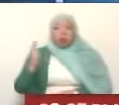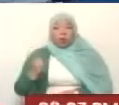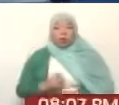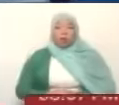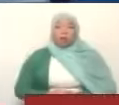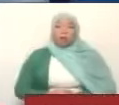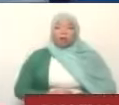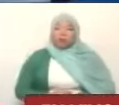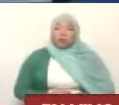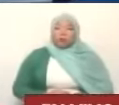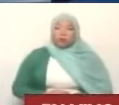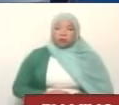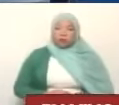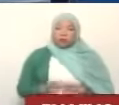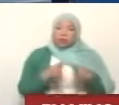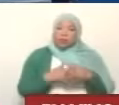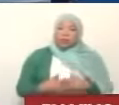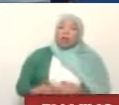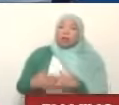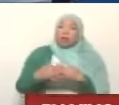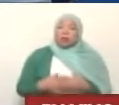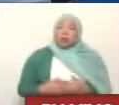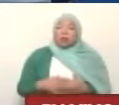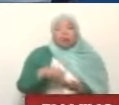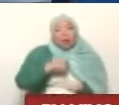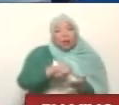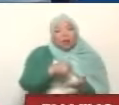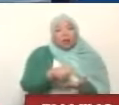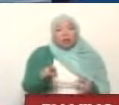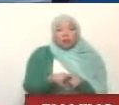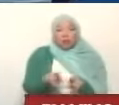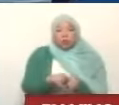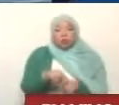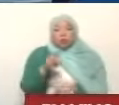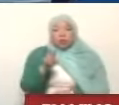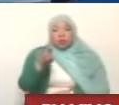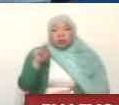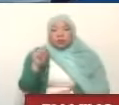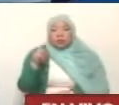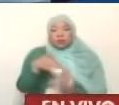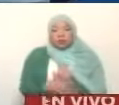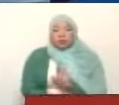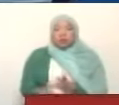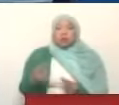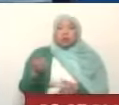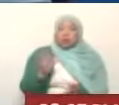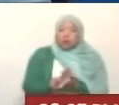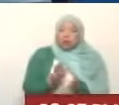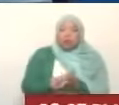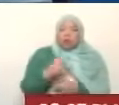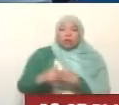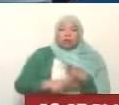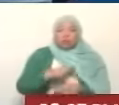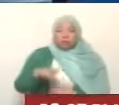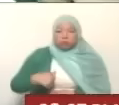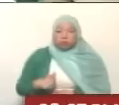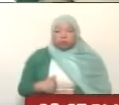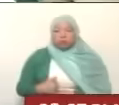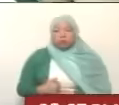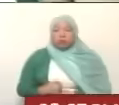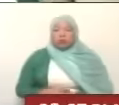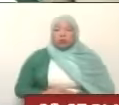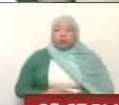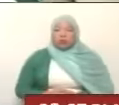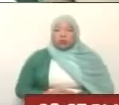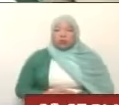Hablando de este tema también de Estados Unidos, presidente, el Washington Post publica en RT, Estados Unidos se tambalea hacia un declive del que pocas potencias